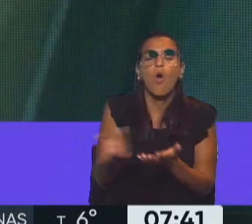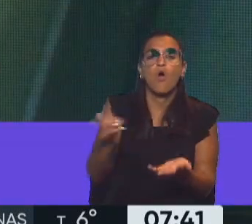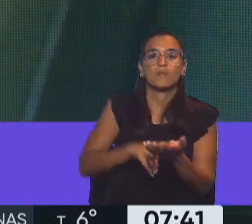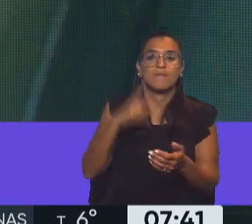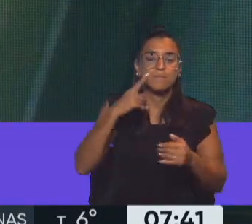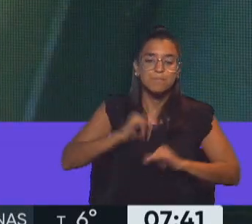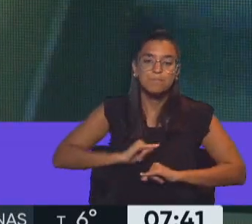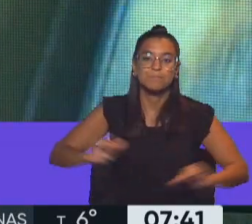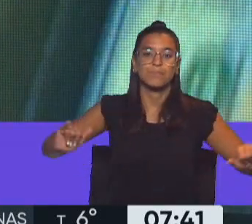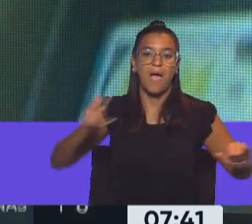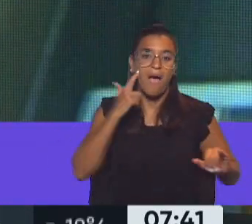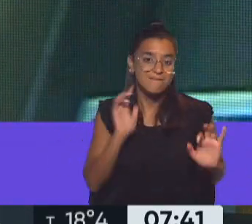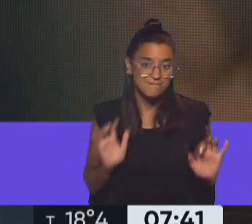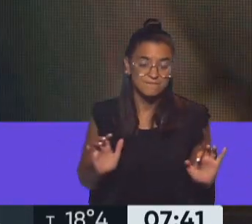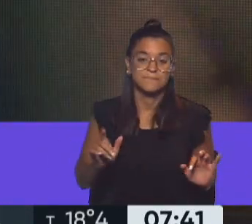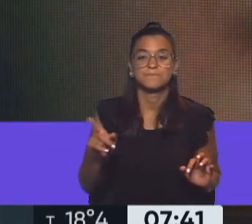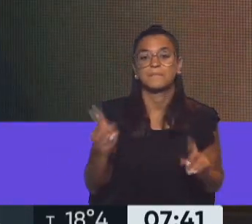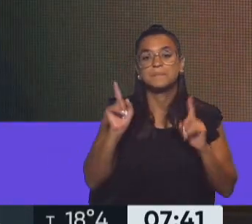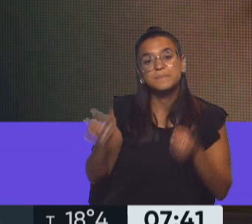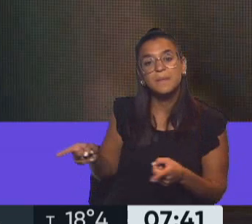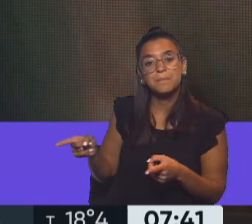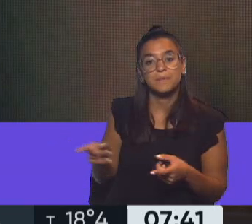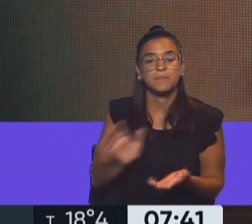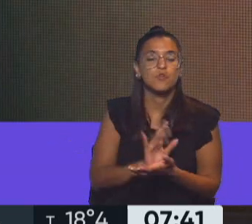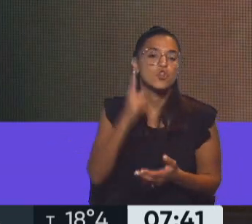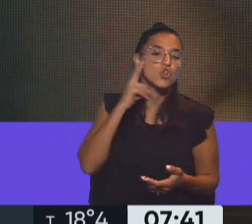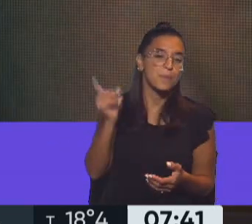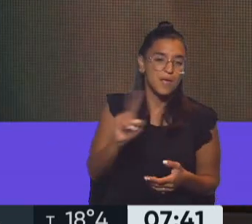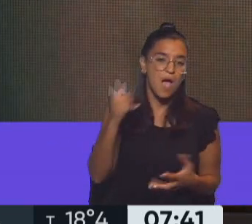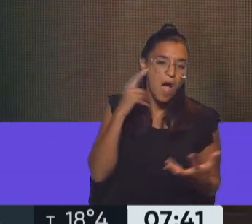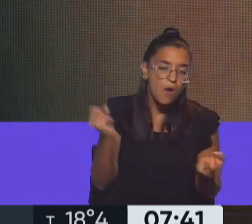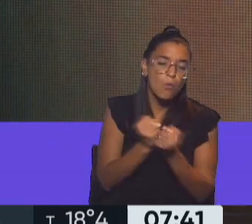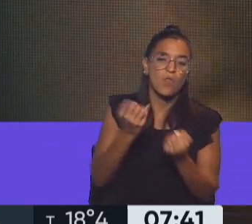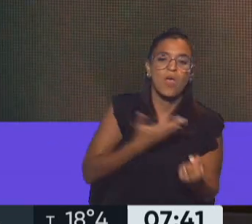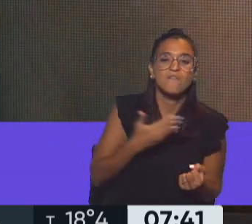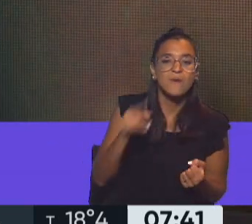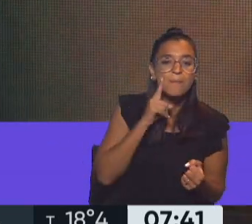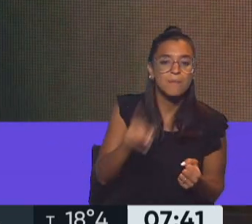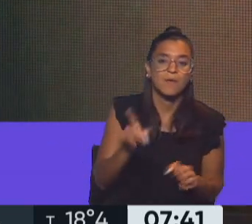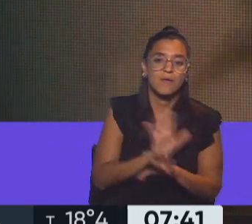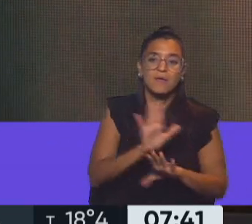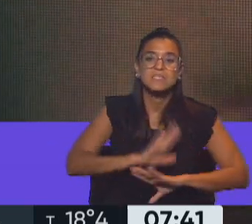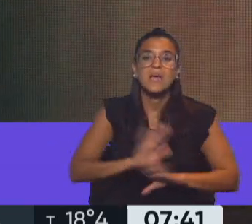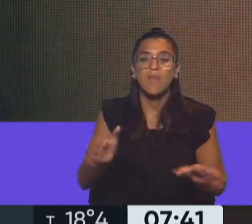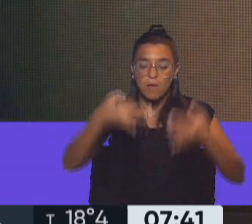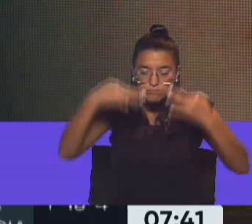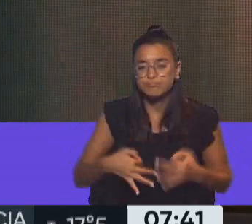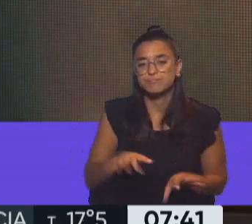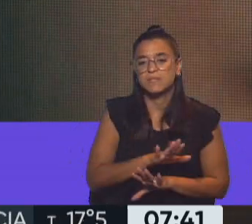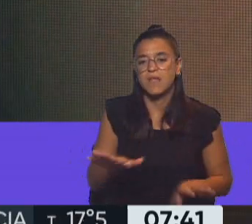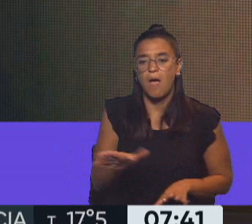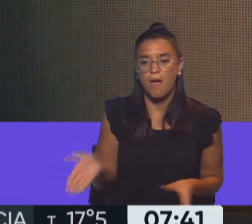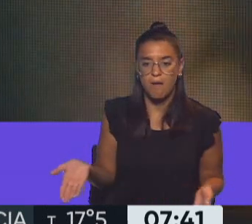Ahora, siguiendo un poco lo que decía Pedro, tampoco hay que suponer que el arreglo o el acuerdo con el fondo per se va a ser garantía de que